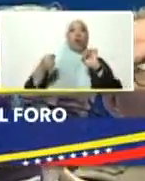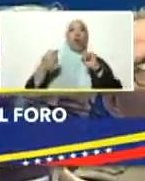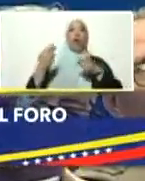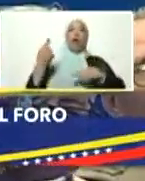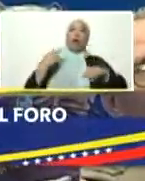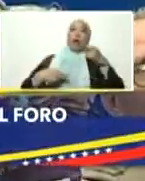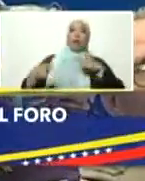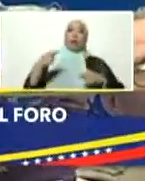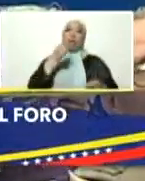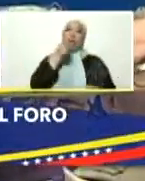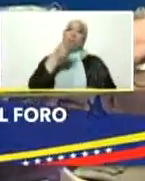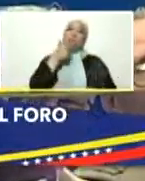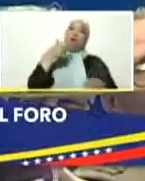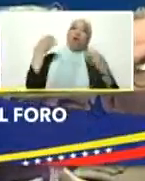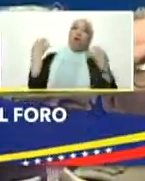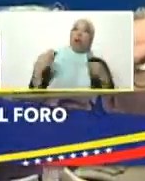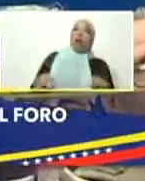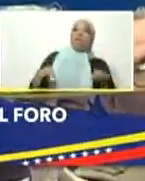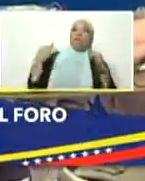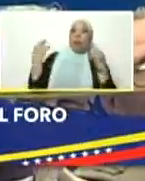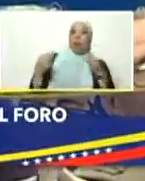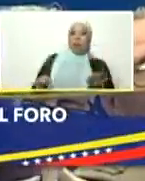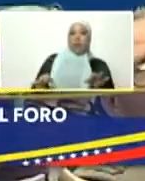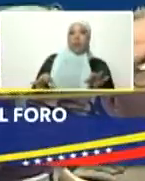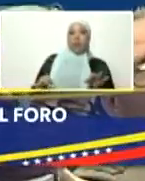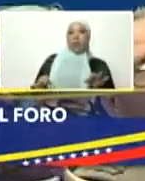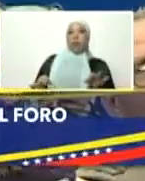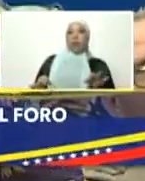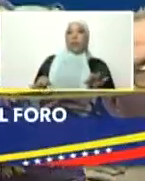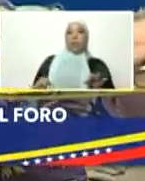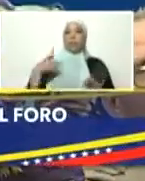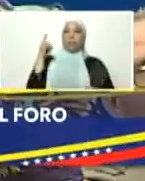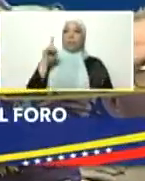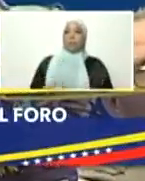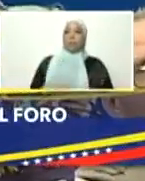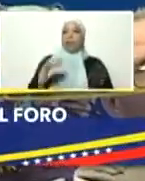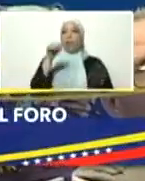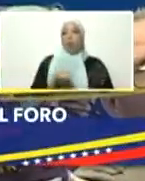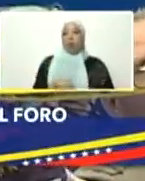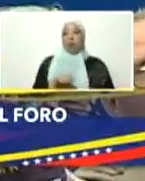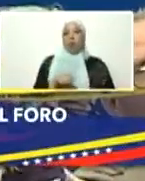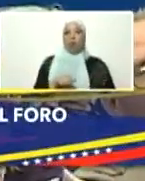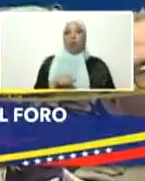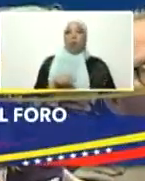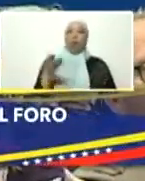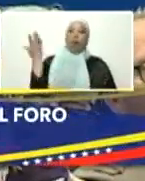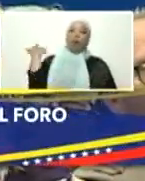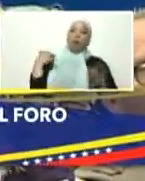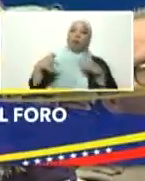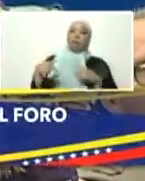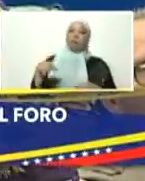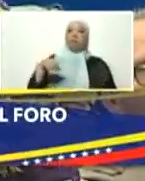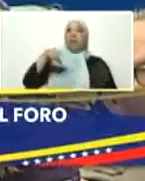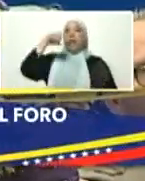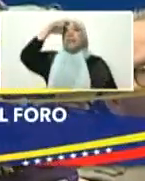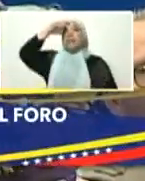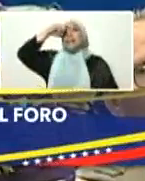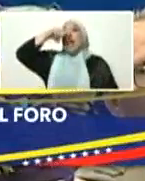humanos con la naturaleza, que nos implica también hoy, desde esas sabidurías y